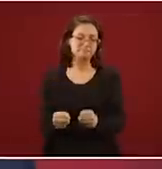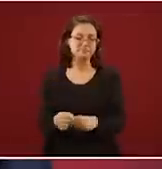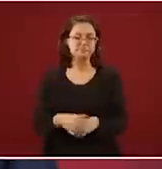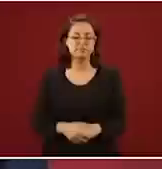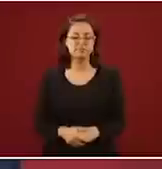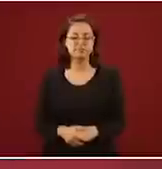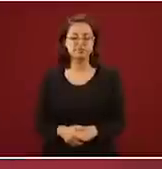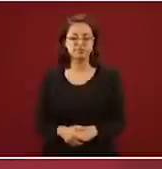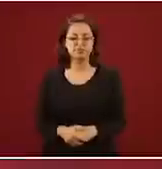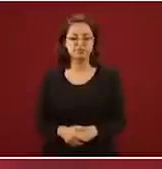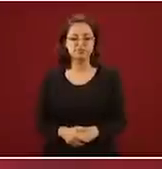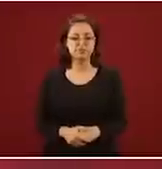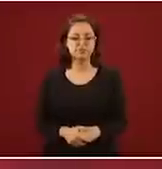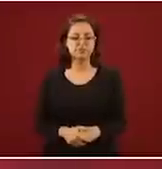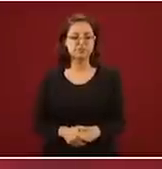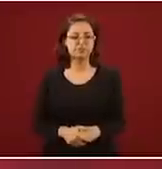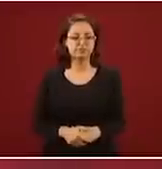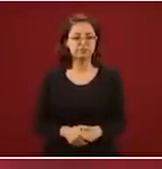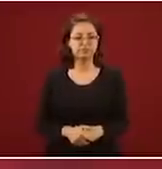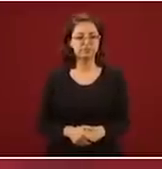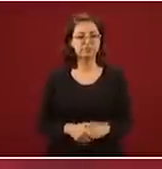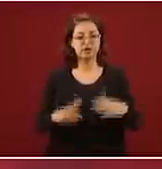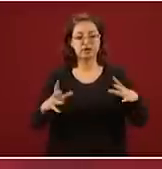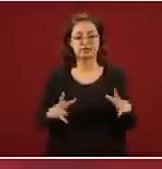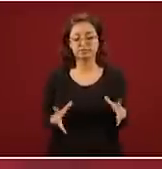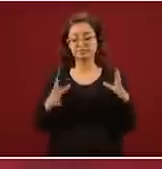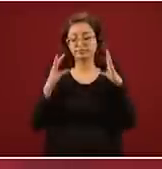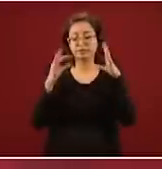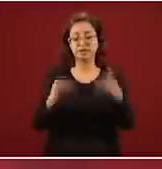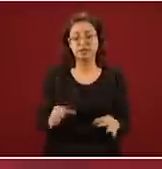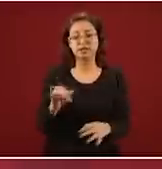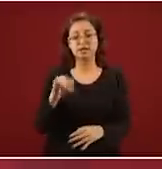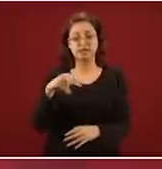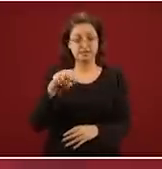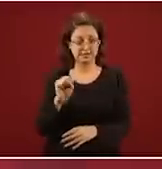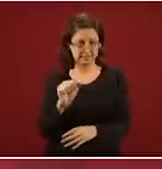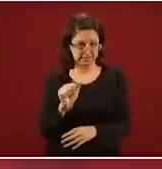Para eso se creó el Instituto de Salud para el Bienestar